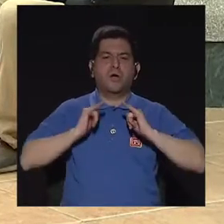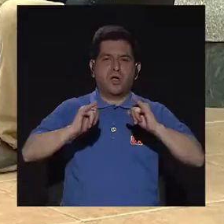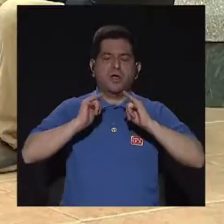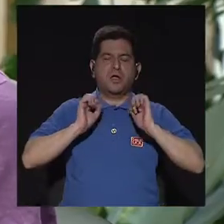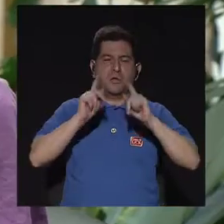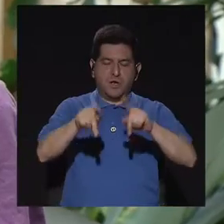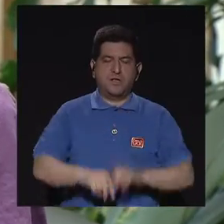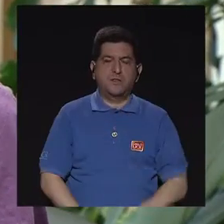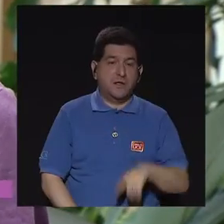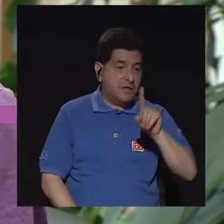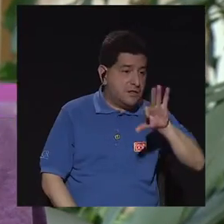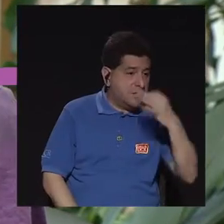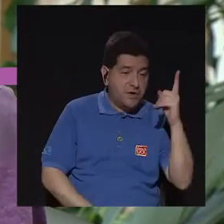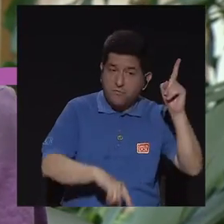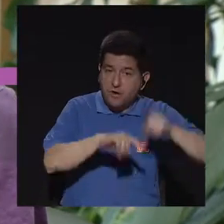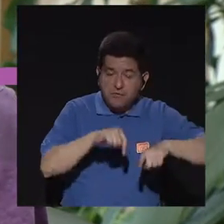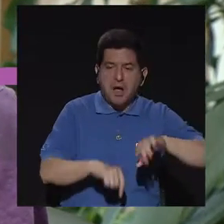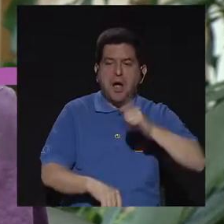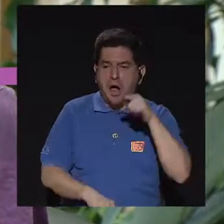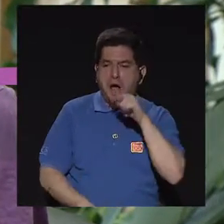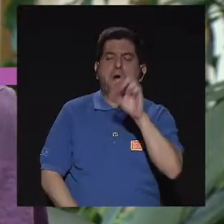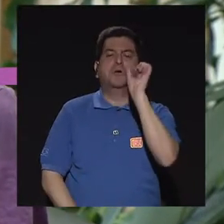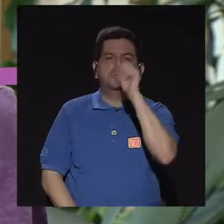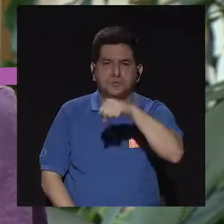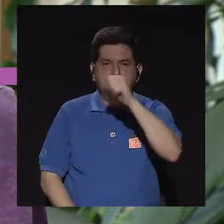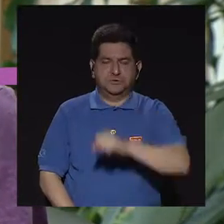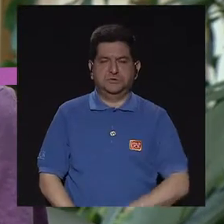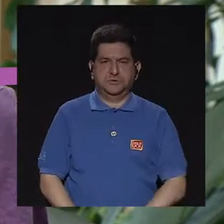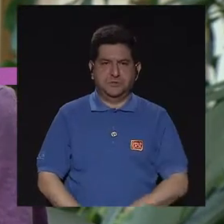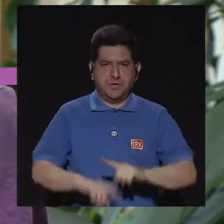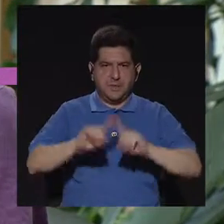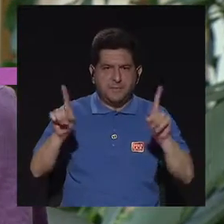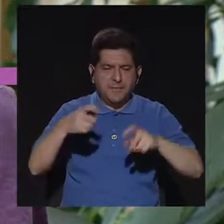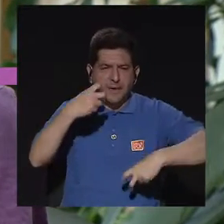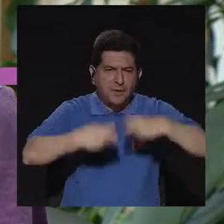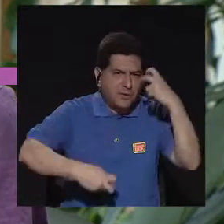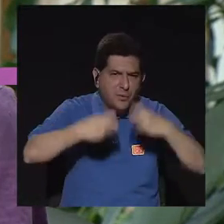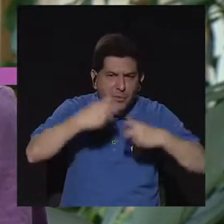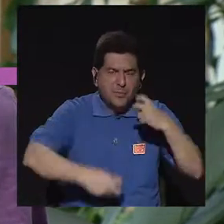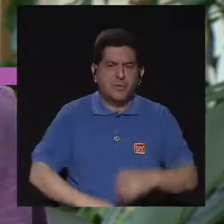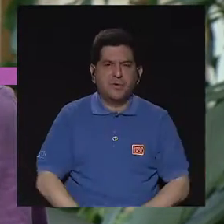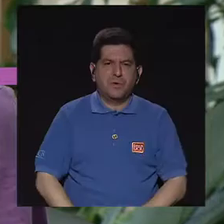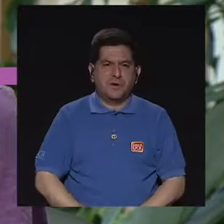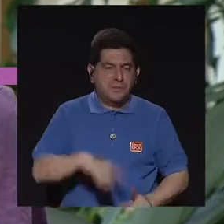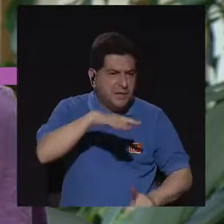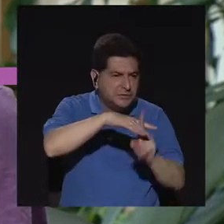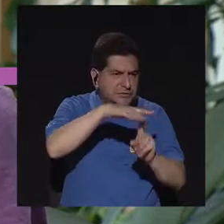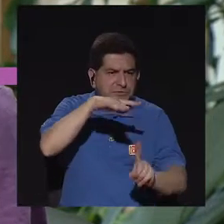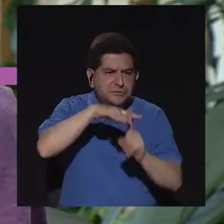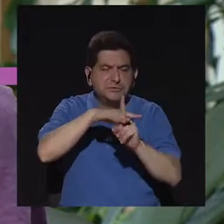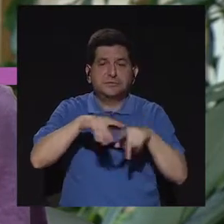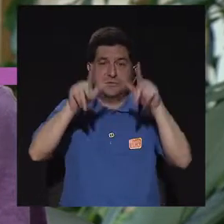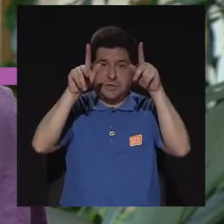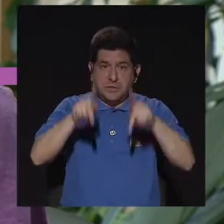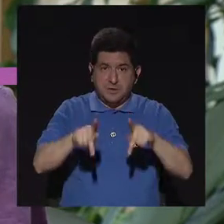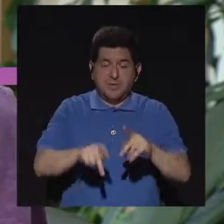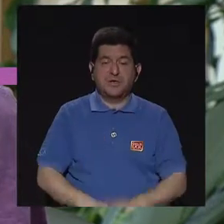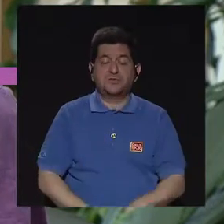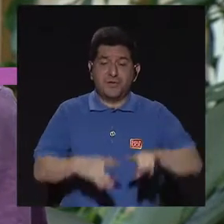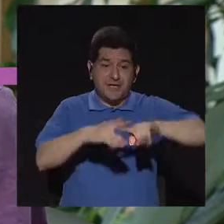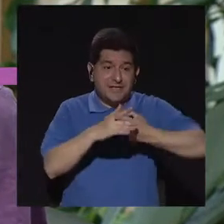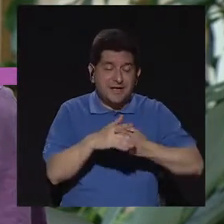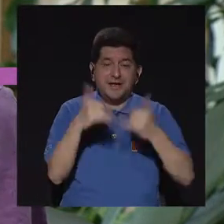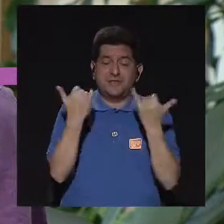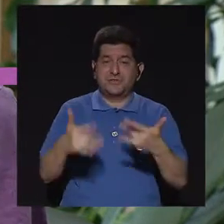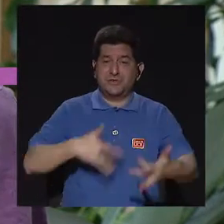si no se encuentra por un medio, se pueden encontrar por otro. Pero sí, yo creo que muchas de las dificultades que ya van, muchas personas derrotadas